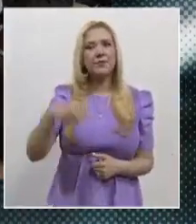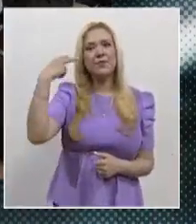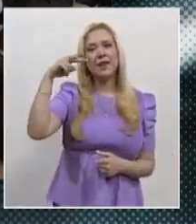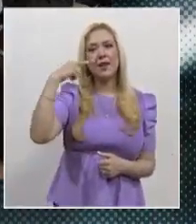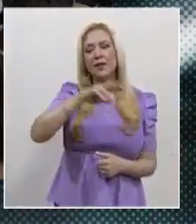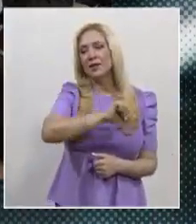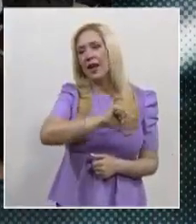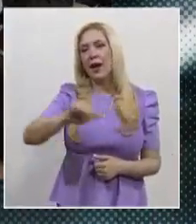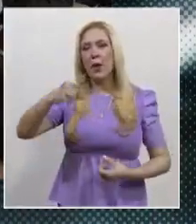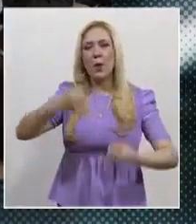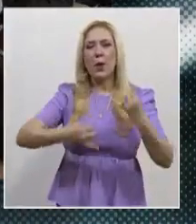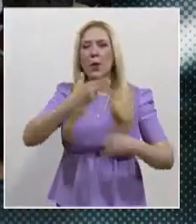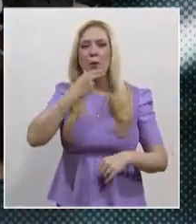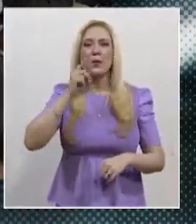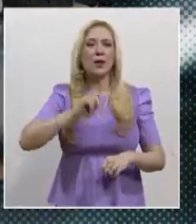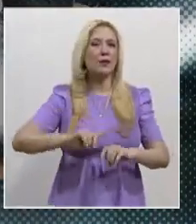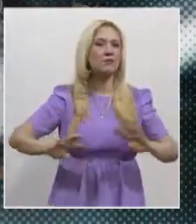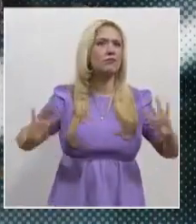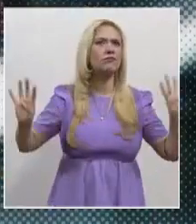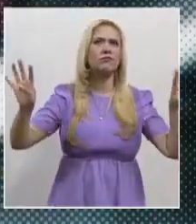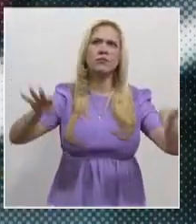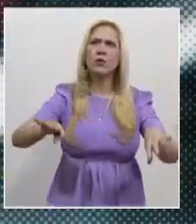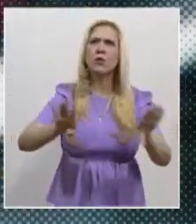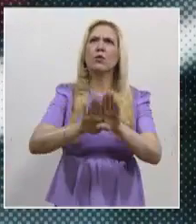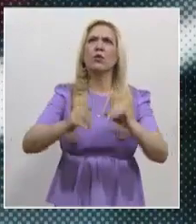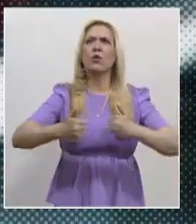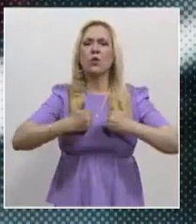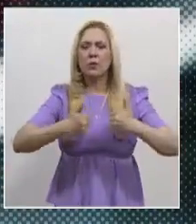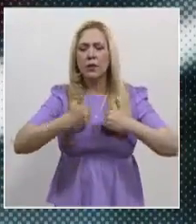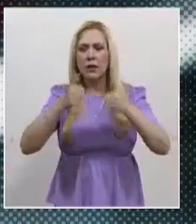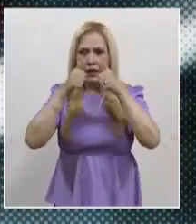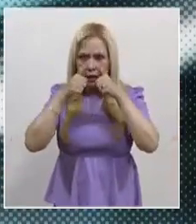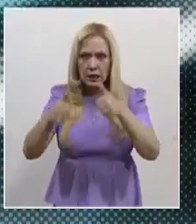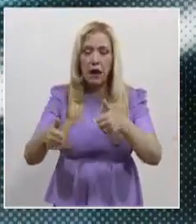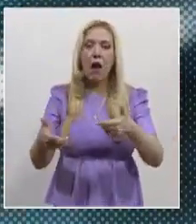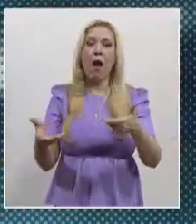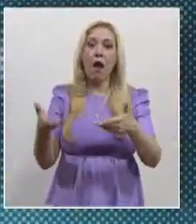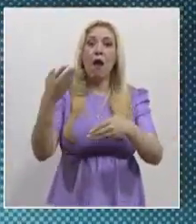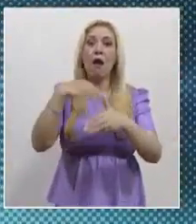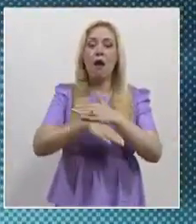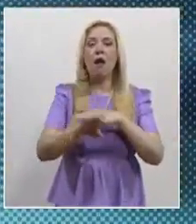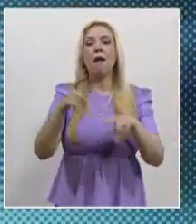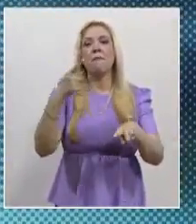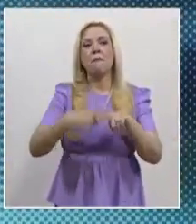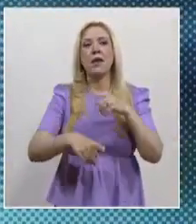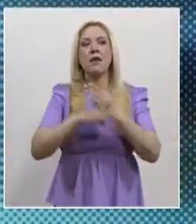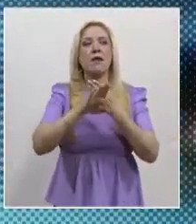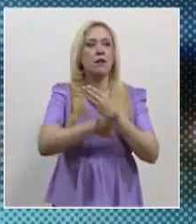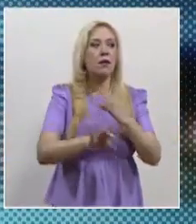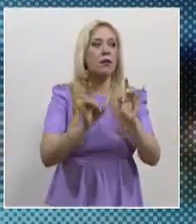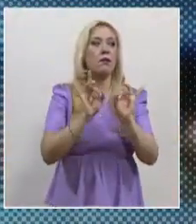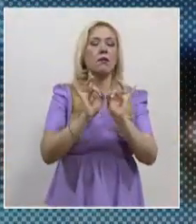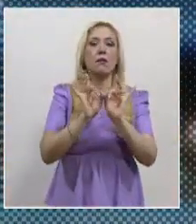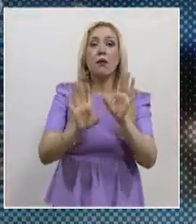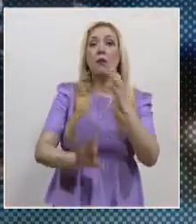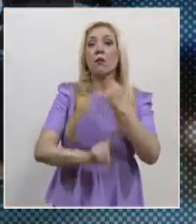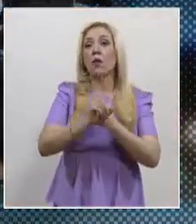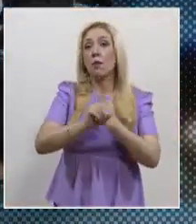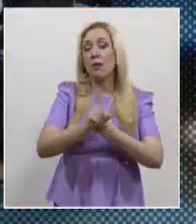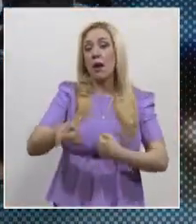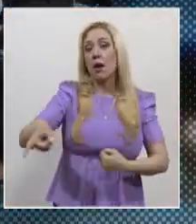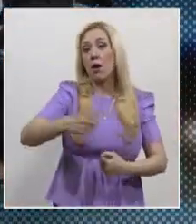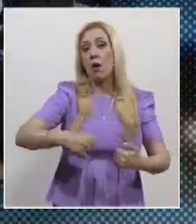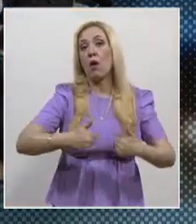jornadas de atención integral para adolescentes, con pláticas en las aulas sobre la prevención de situaciones de riesgo y vulnerabilidad,